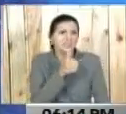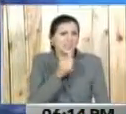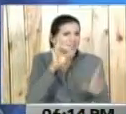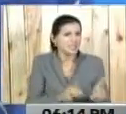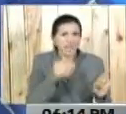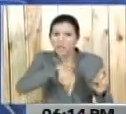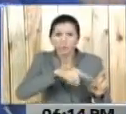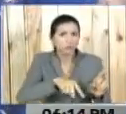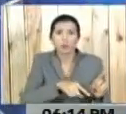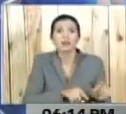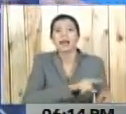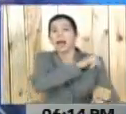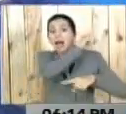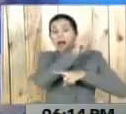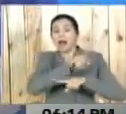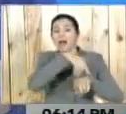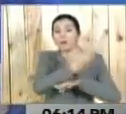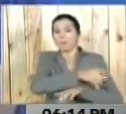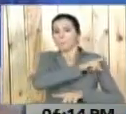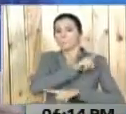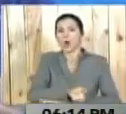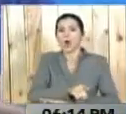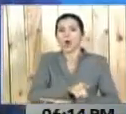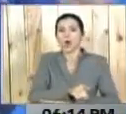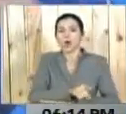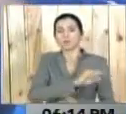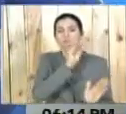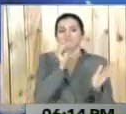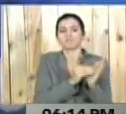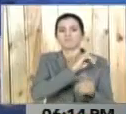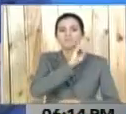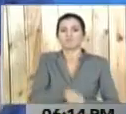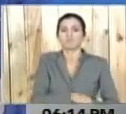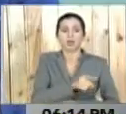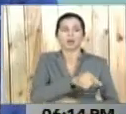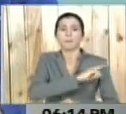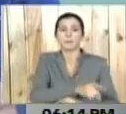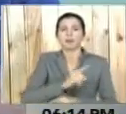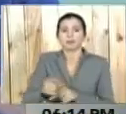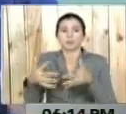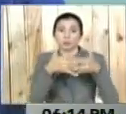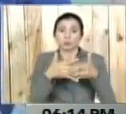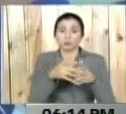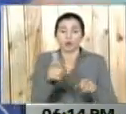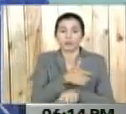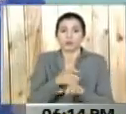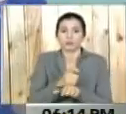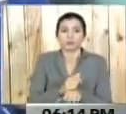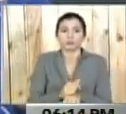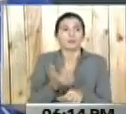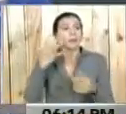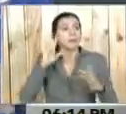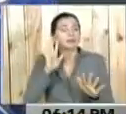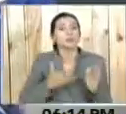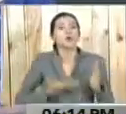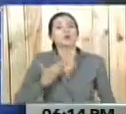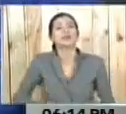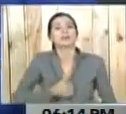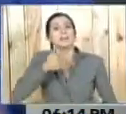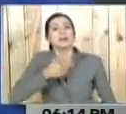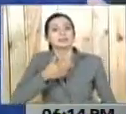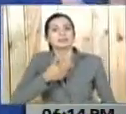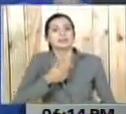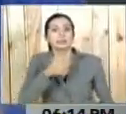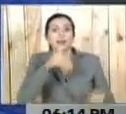Parece que es una agenda fijada desde afuera, donde pareciera que en la agenda propia de la Mesa de la Unidad es más importante la elección norteamericana que precisamente